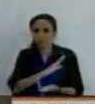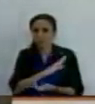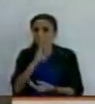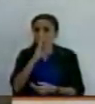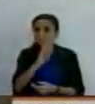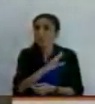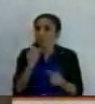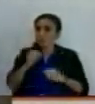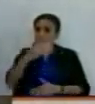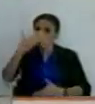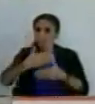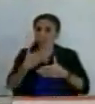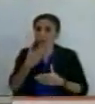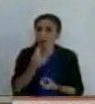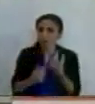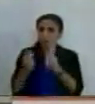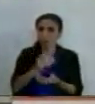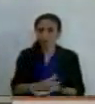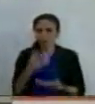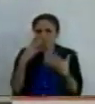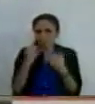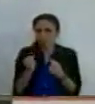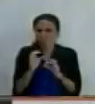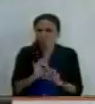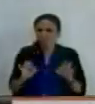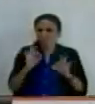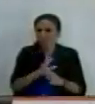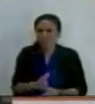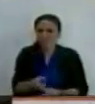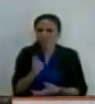pueden confiscar fondos. O sea, yo no entendí nada de esto.